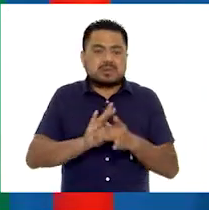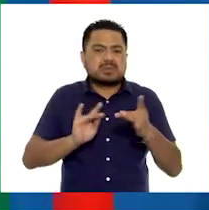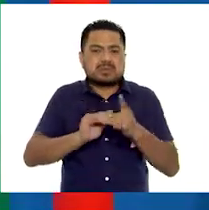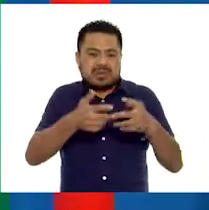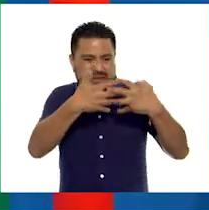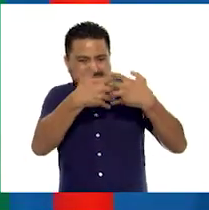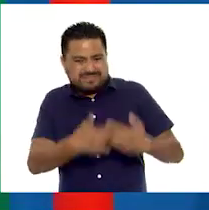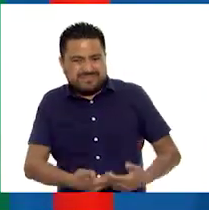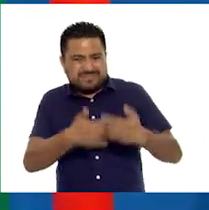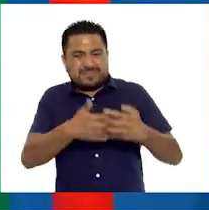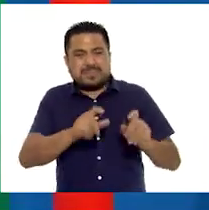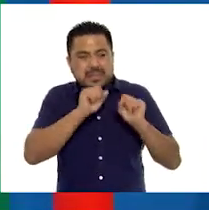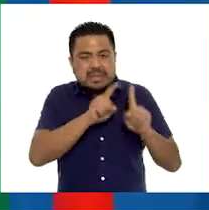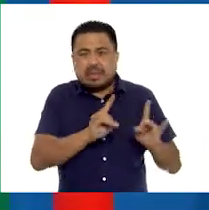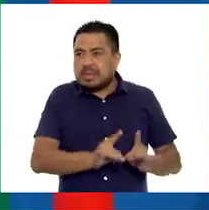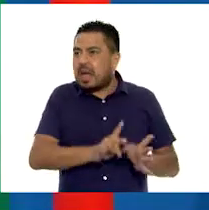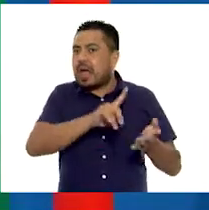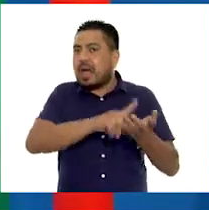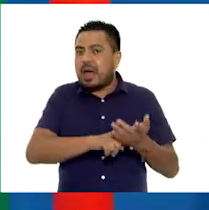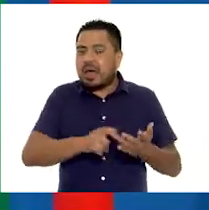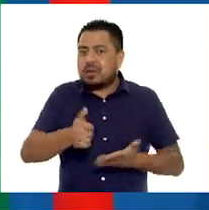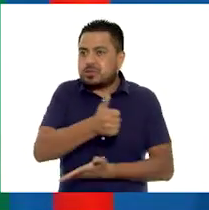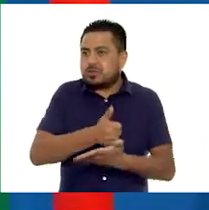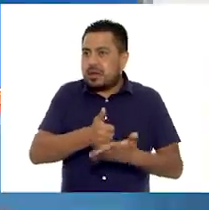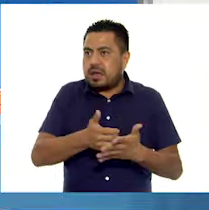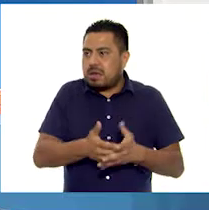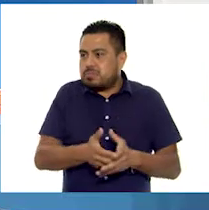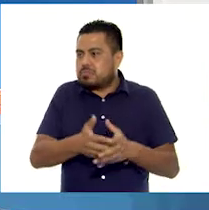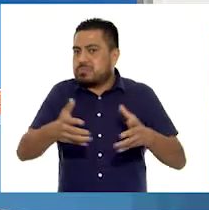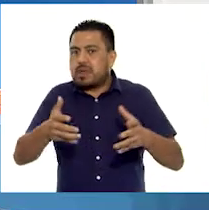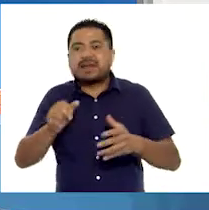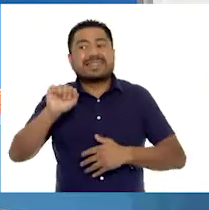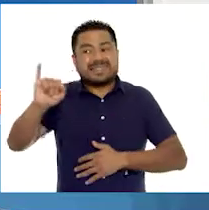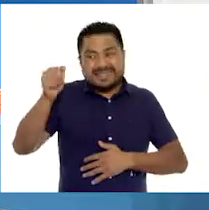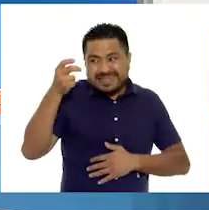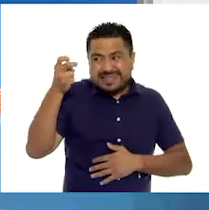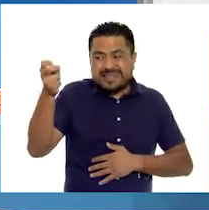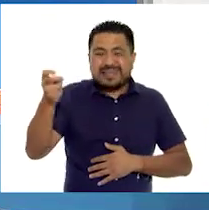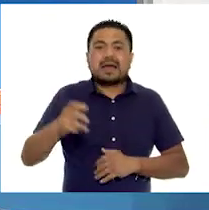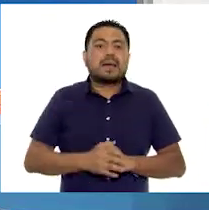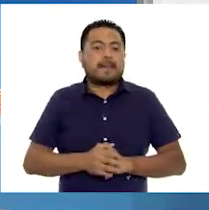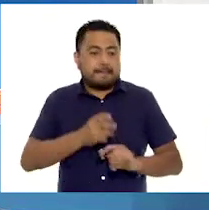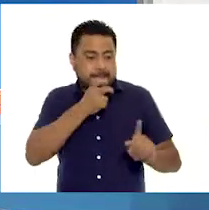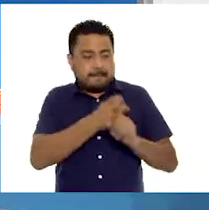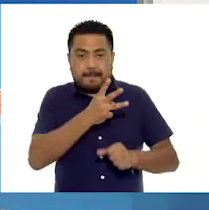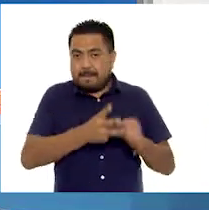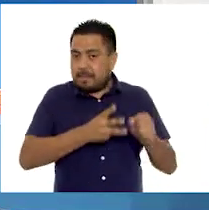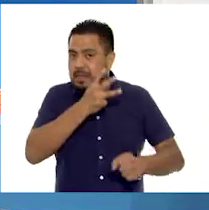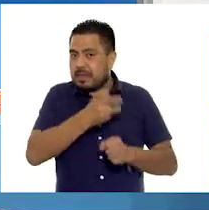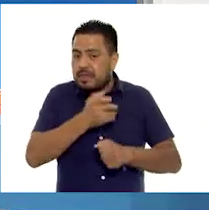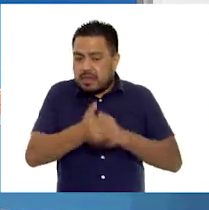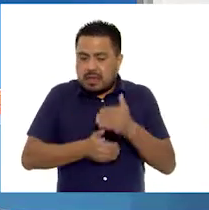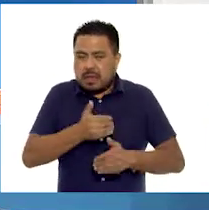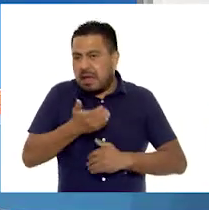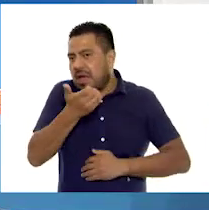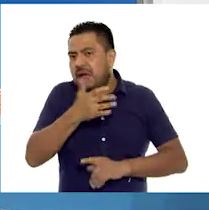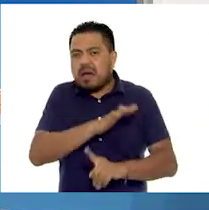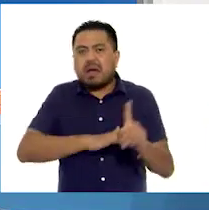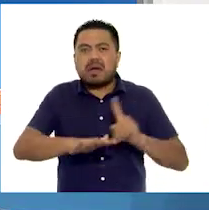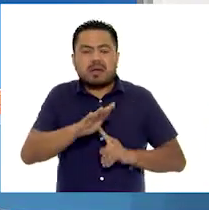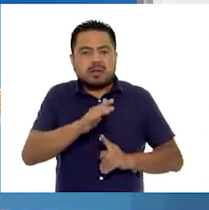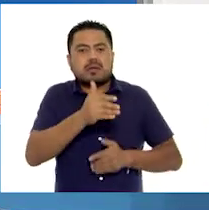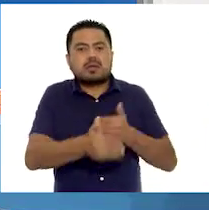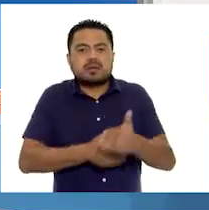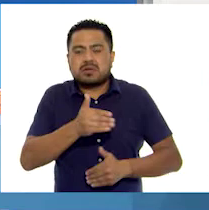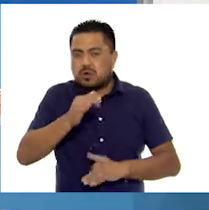industrialización también provocó la urbanización exactamente y este es el tercer proceso característico de este periodo